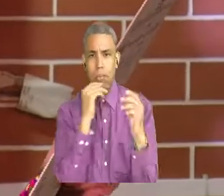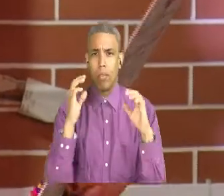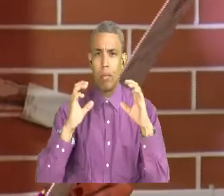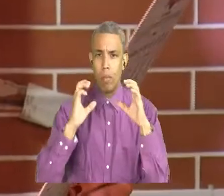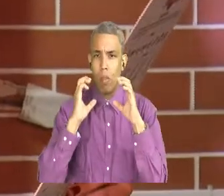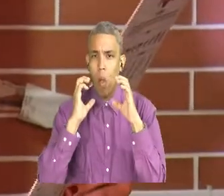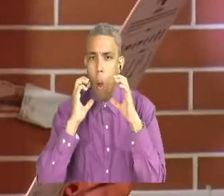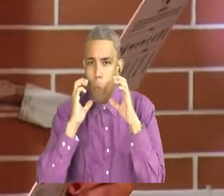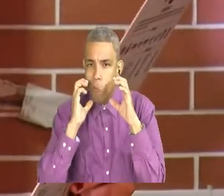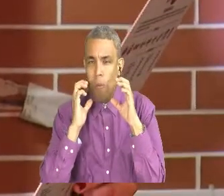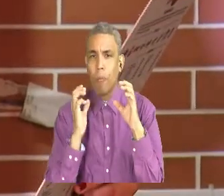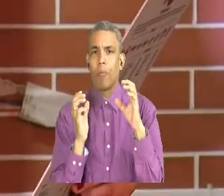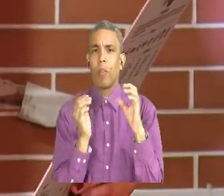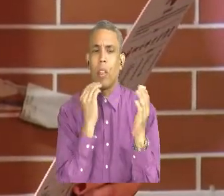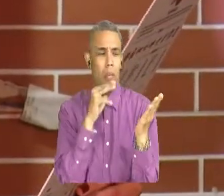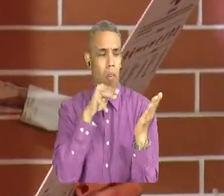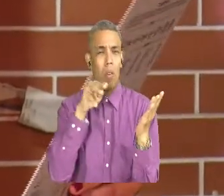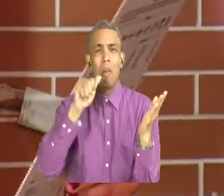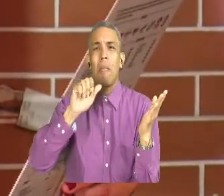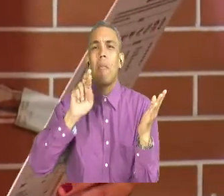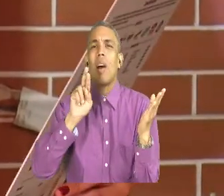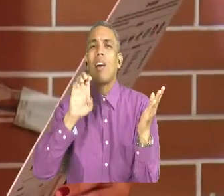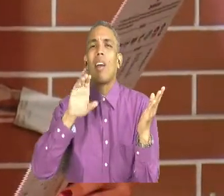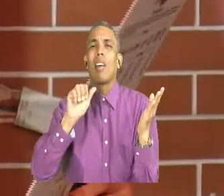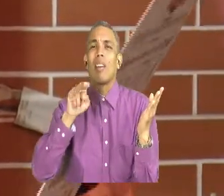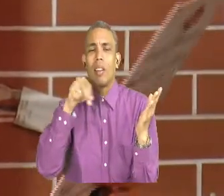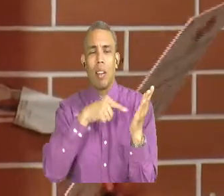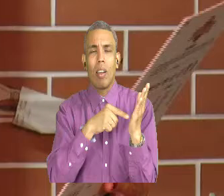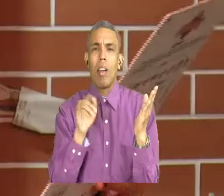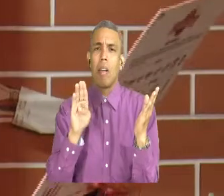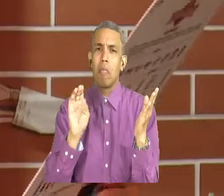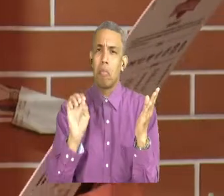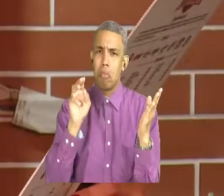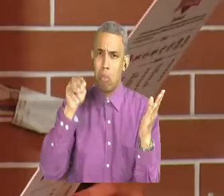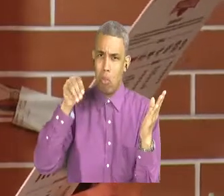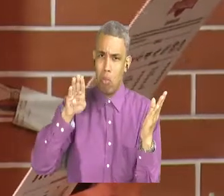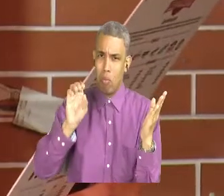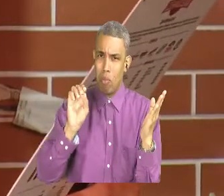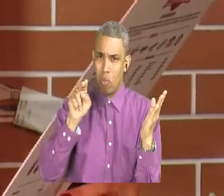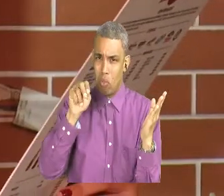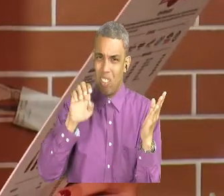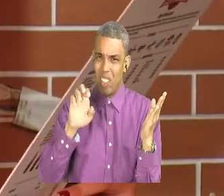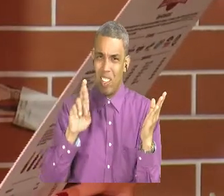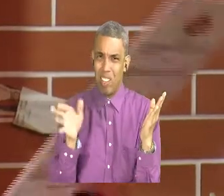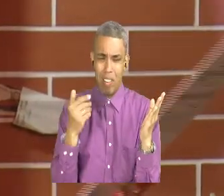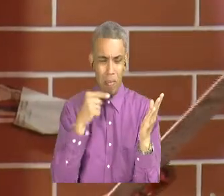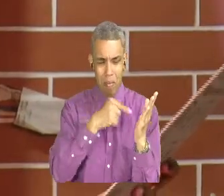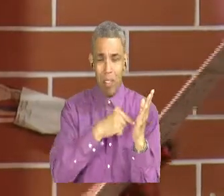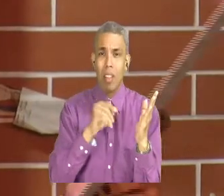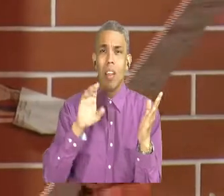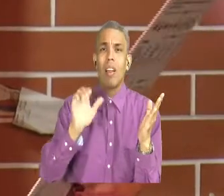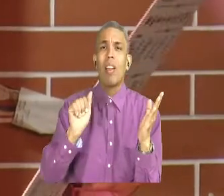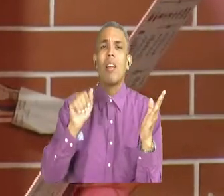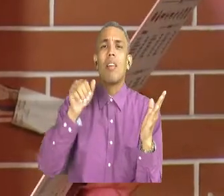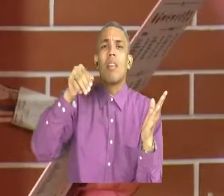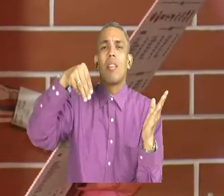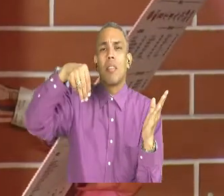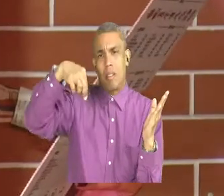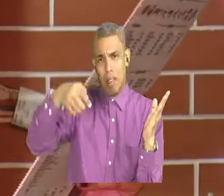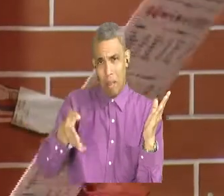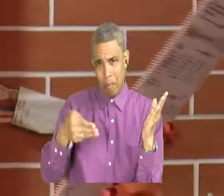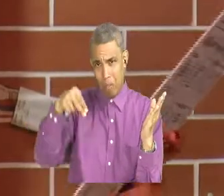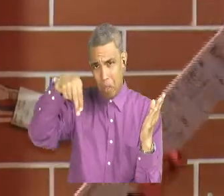esas están la Maracaná, la Bernabéu, la Bombonera, la Old Trafford, la Camp Nou, y también picadas, que